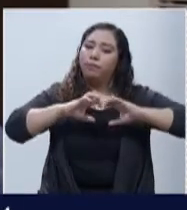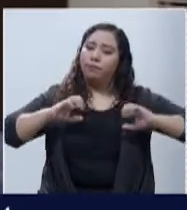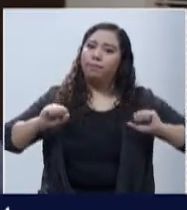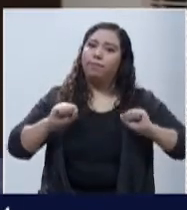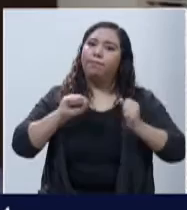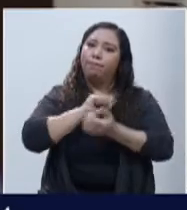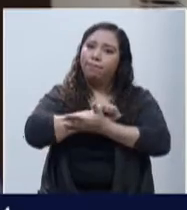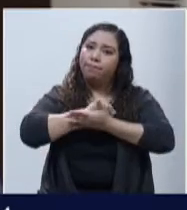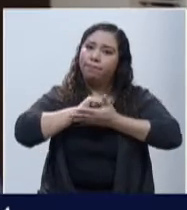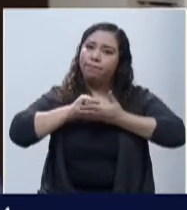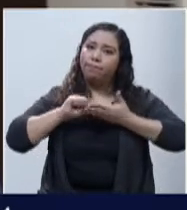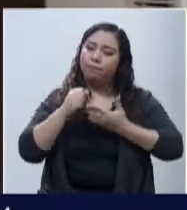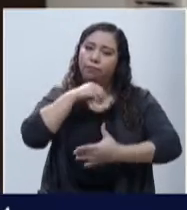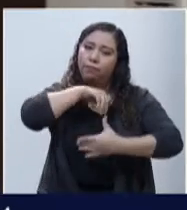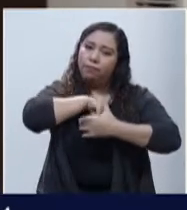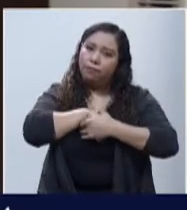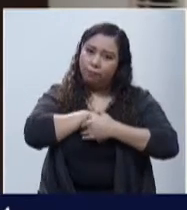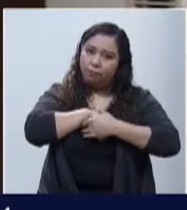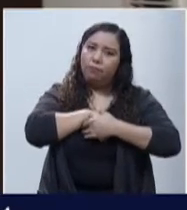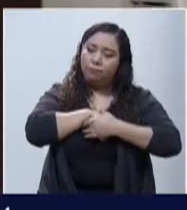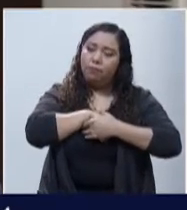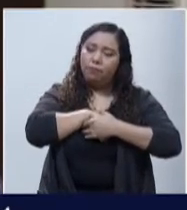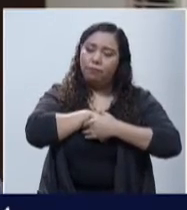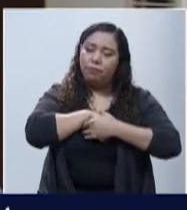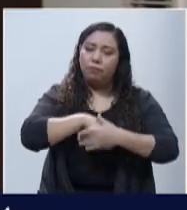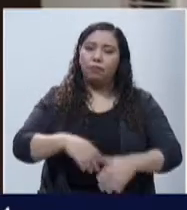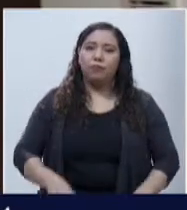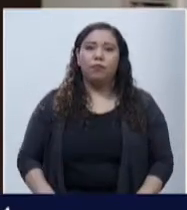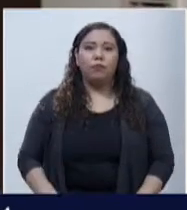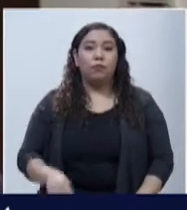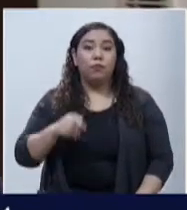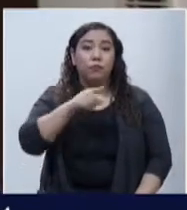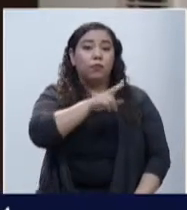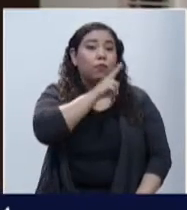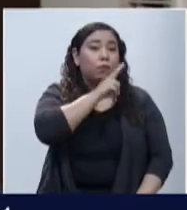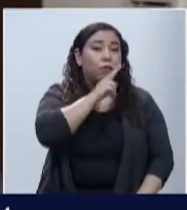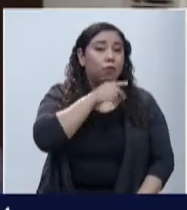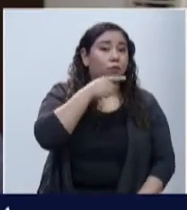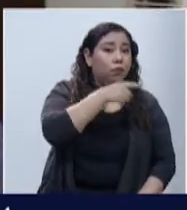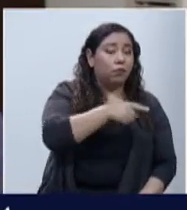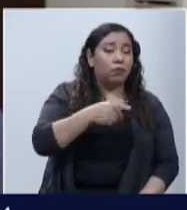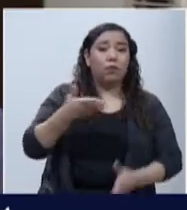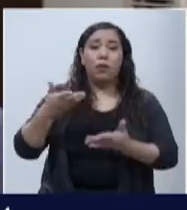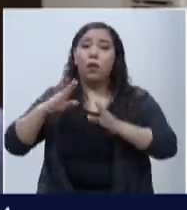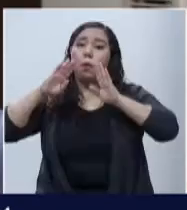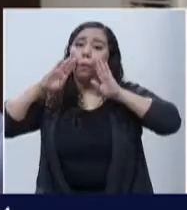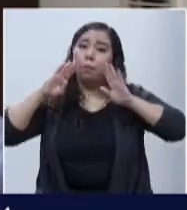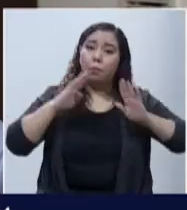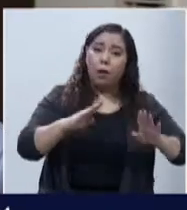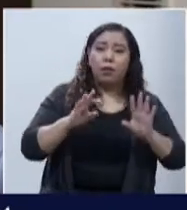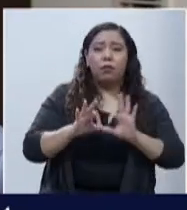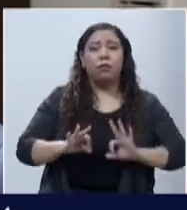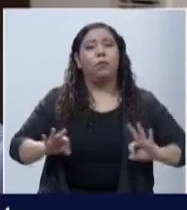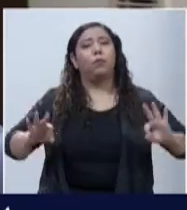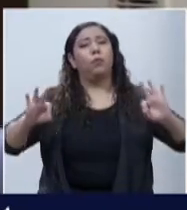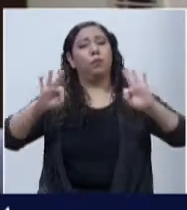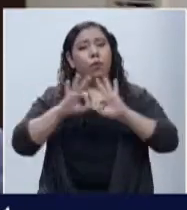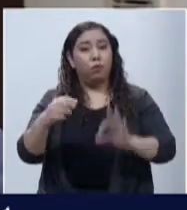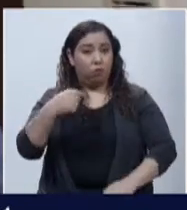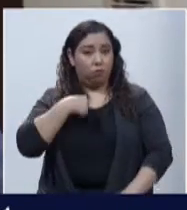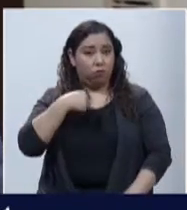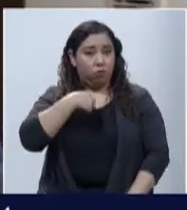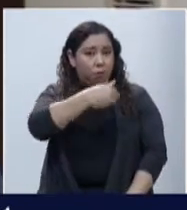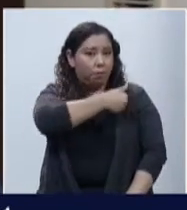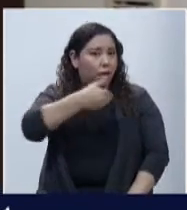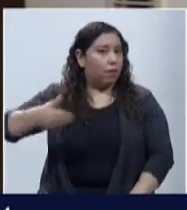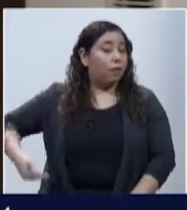para honduras hemos seguido una serie de pasos de ser el primer presidente que reconoce a jerusalén